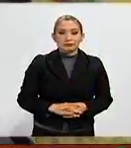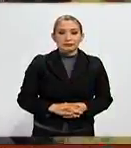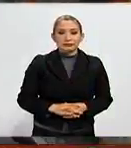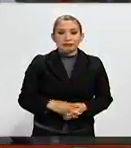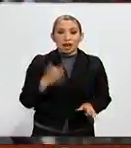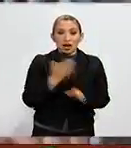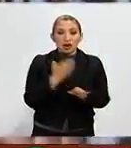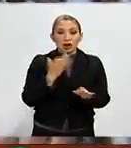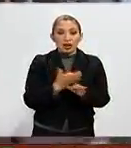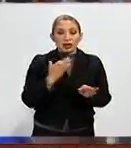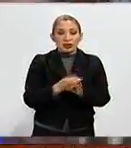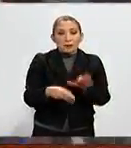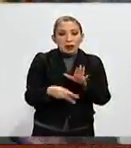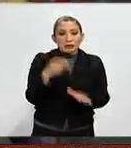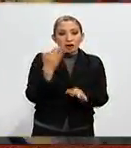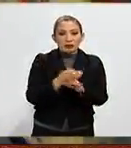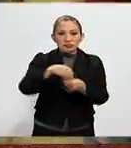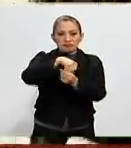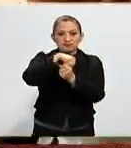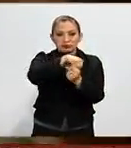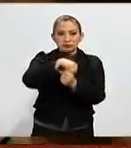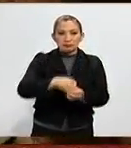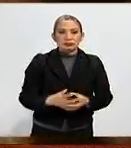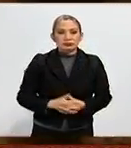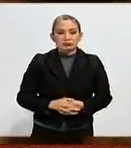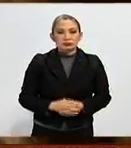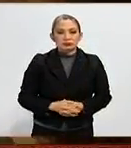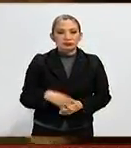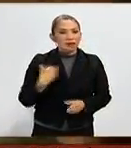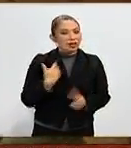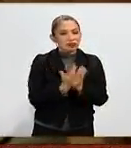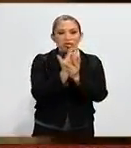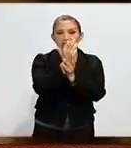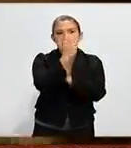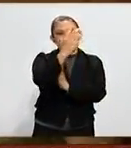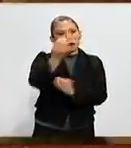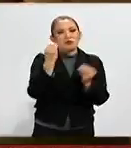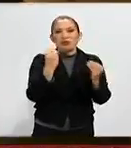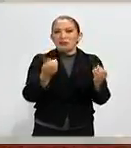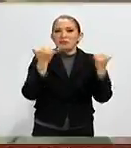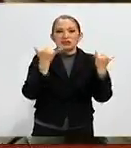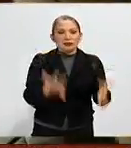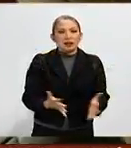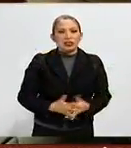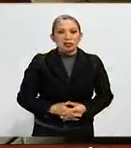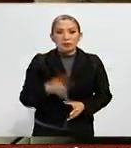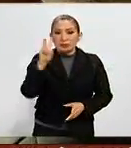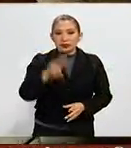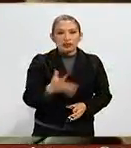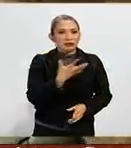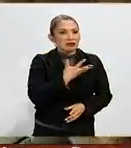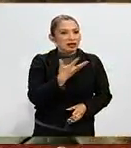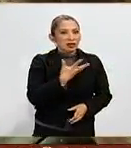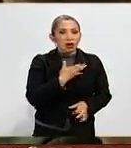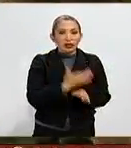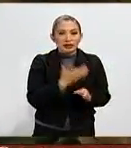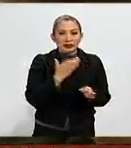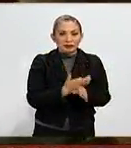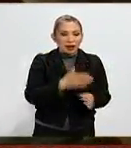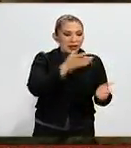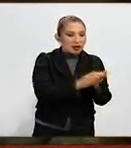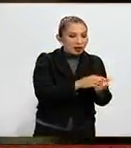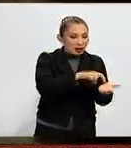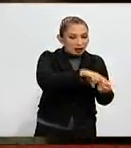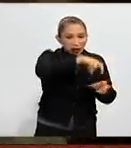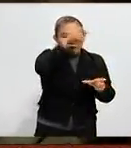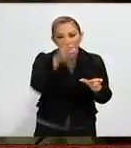a estas horas va un poco vacío, ahorita va bien lleno. Quedó rebasado, está muy pesado realmente. Tengo que hacer ahorita cortes,